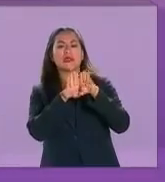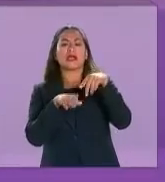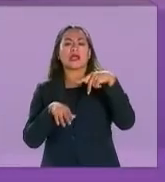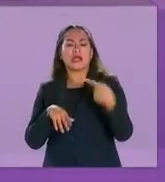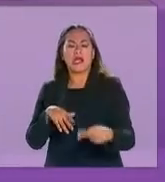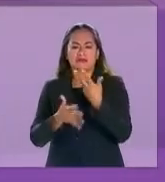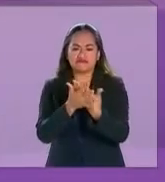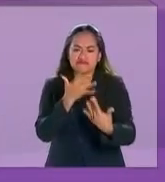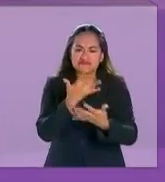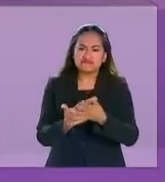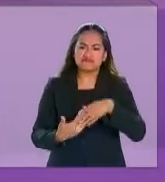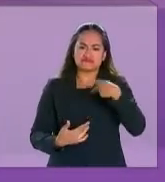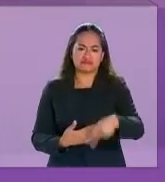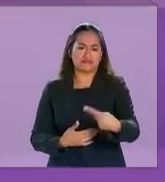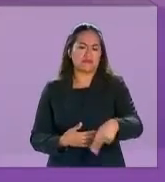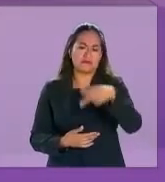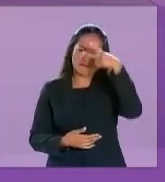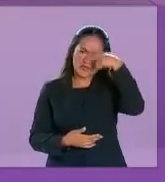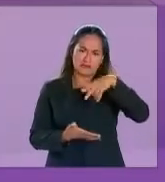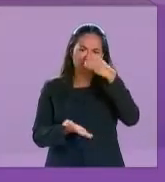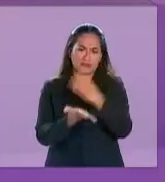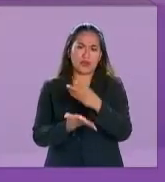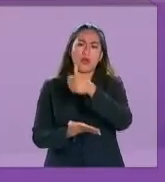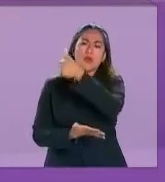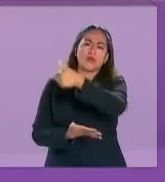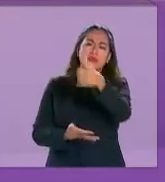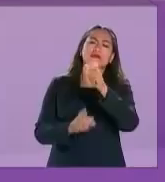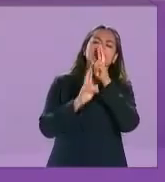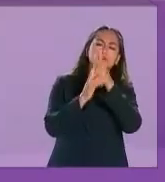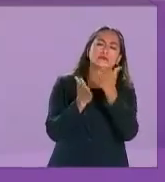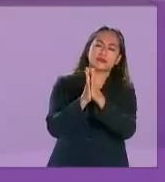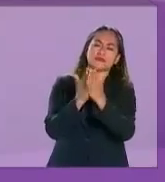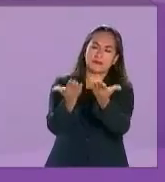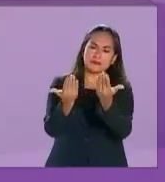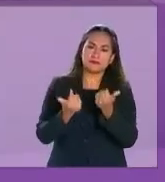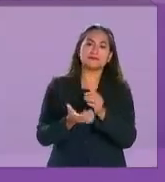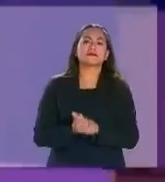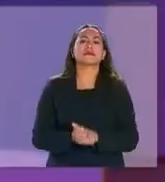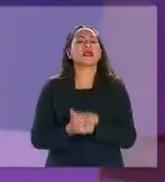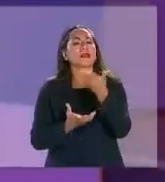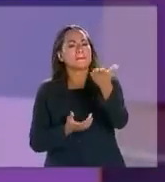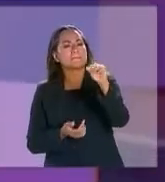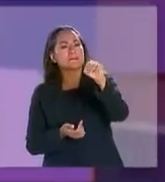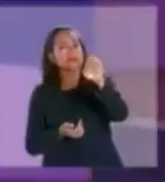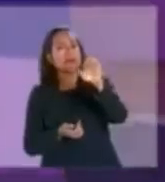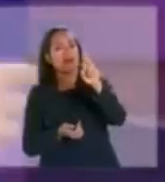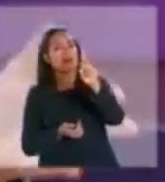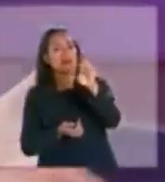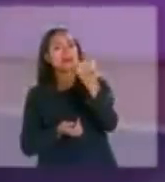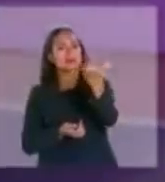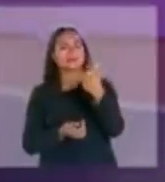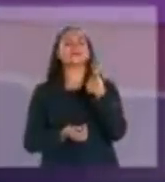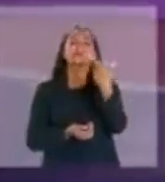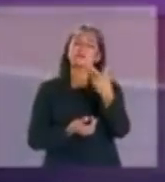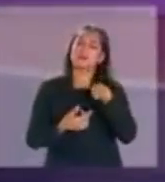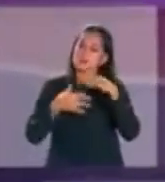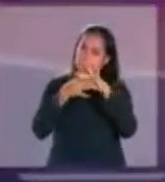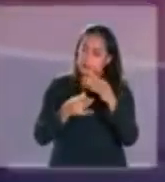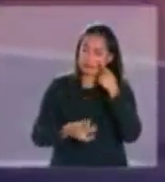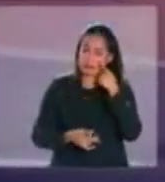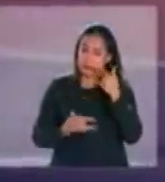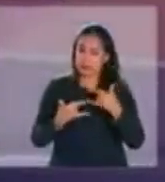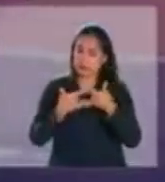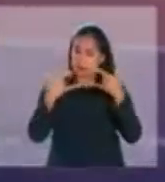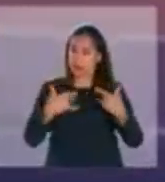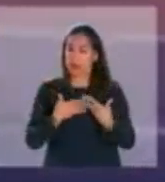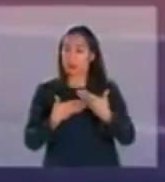un minuto y medio todos ustedes adelante candidato mitt déjenme platicarles una historia hace 30 años